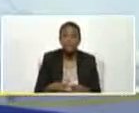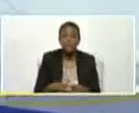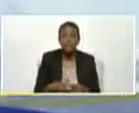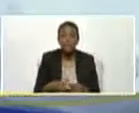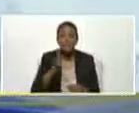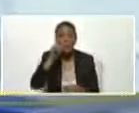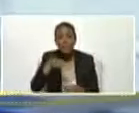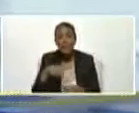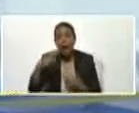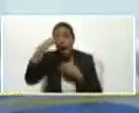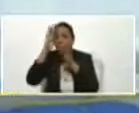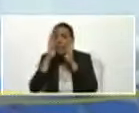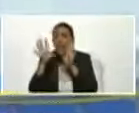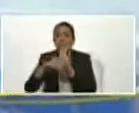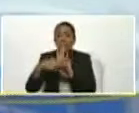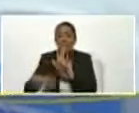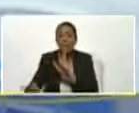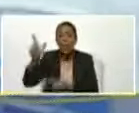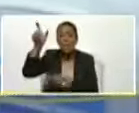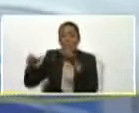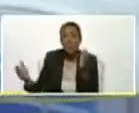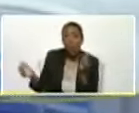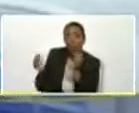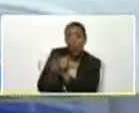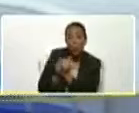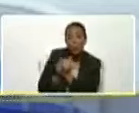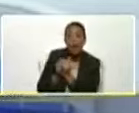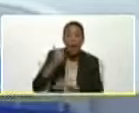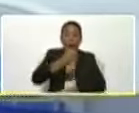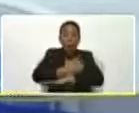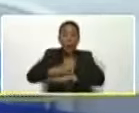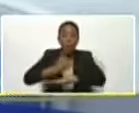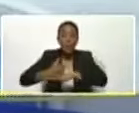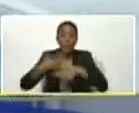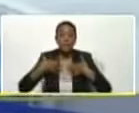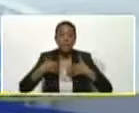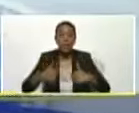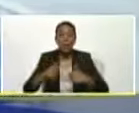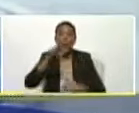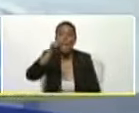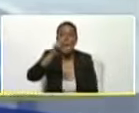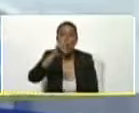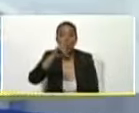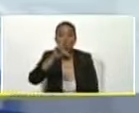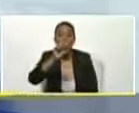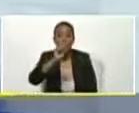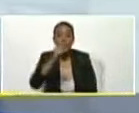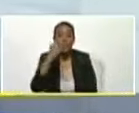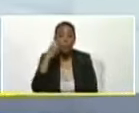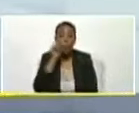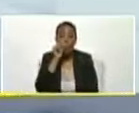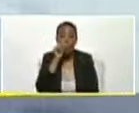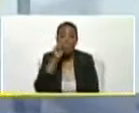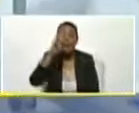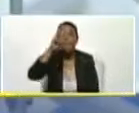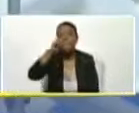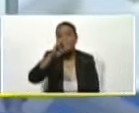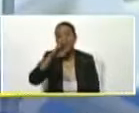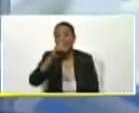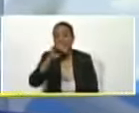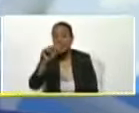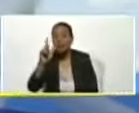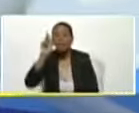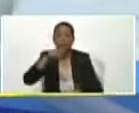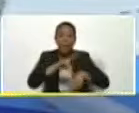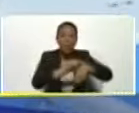eh el derecho palabra que me acompañan en la autoridad única y salud Lu Luis eh Medina Igualmente